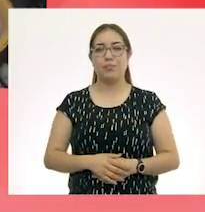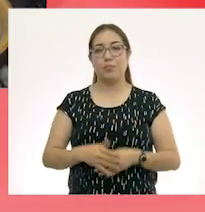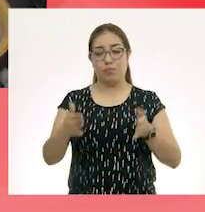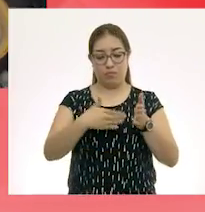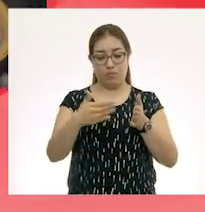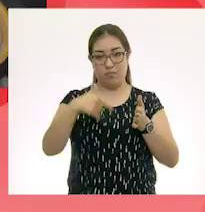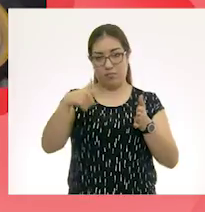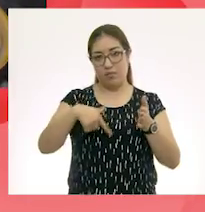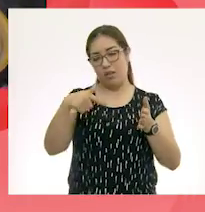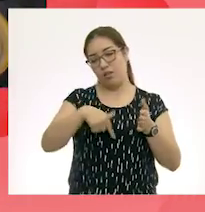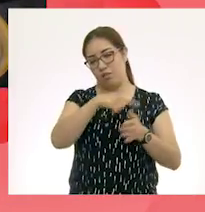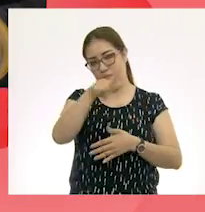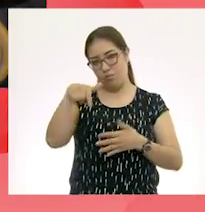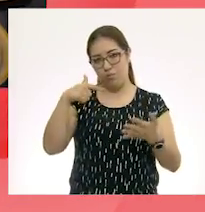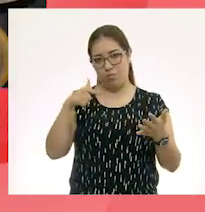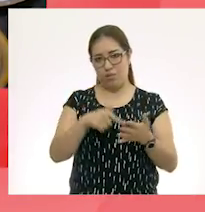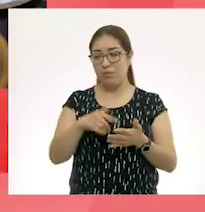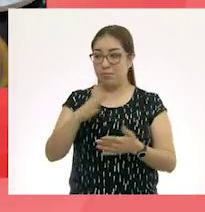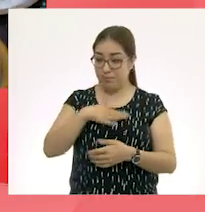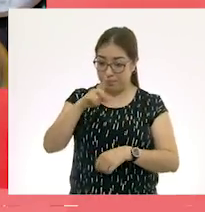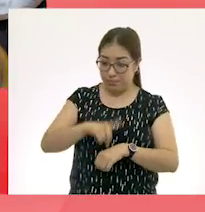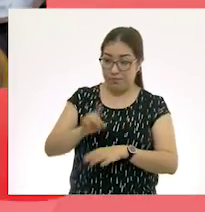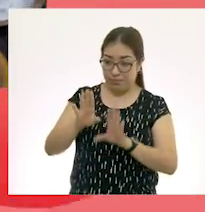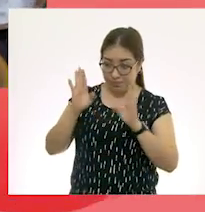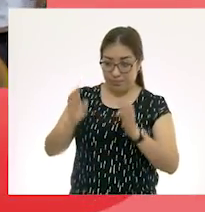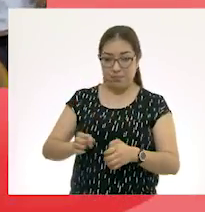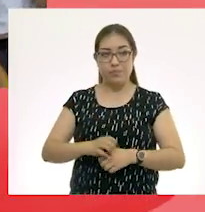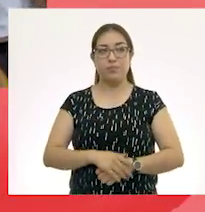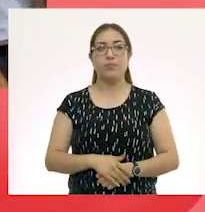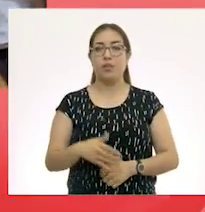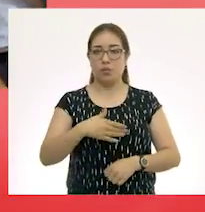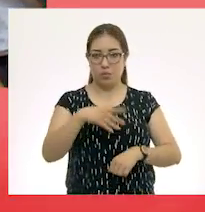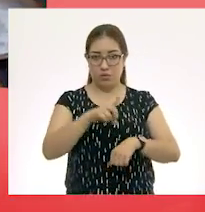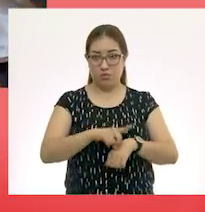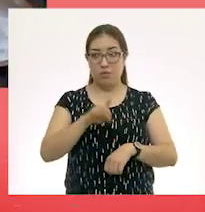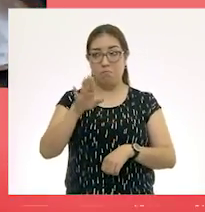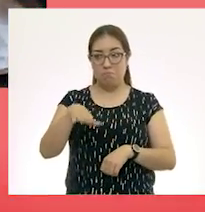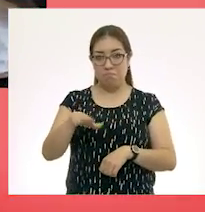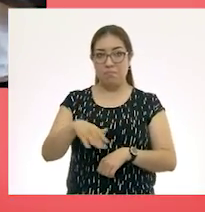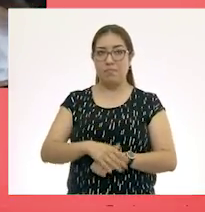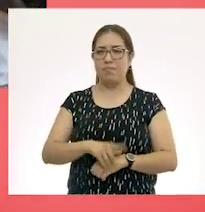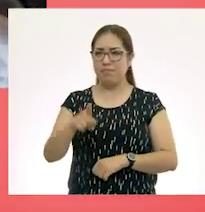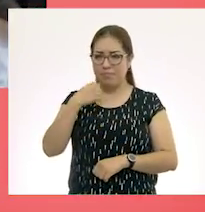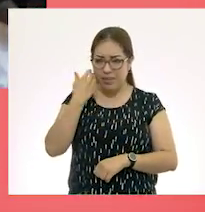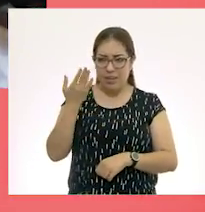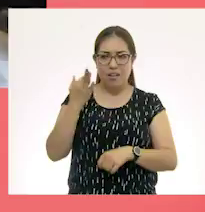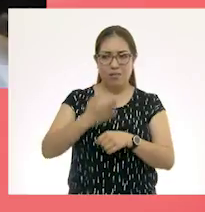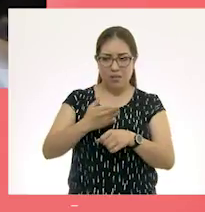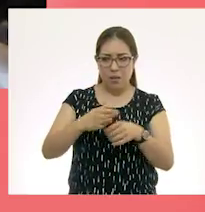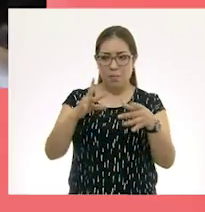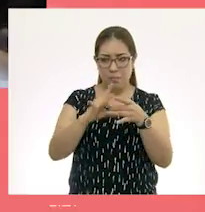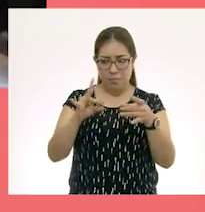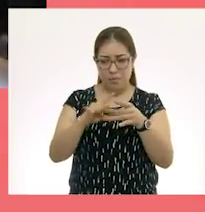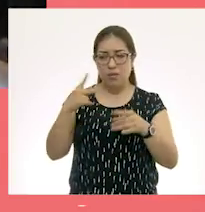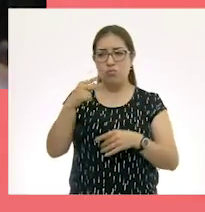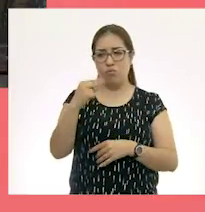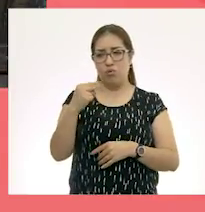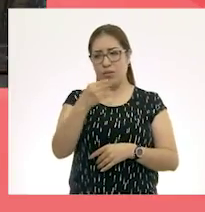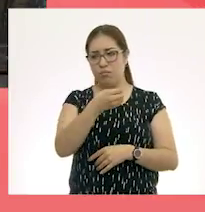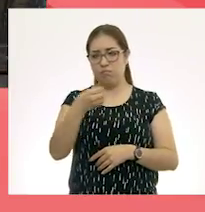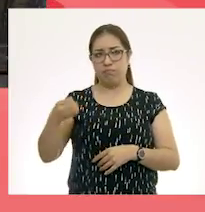de la Sierra Gorda. Buenos días, doña Albina. Buenos días. ¿Nos quiere hablar de usted? ¿Nos quiere decir primero su nombre